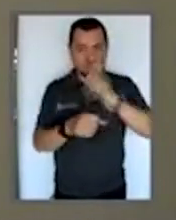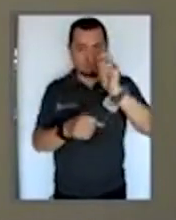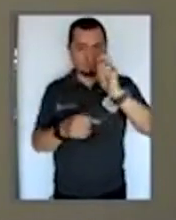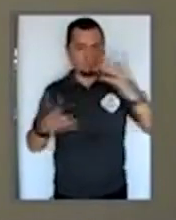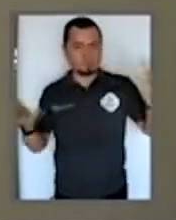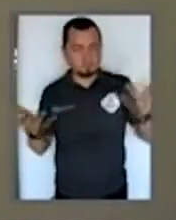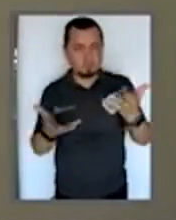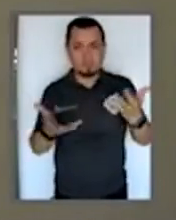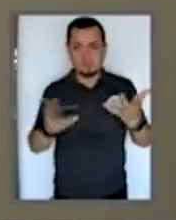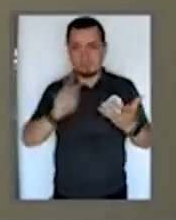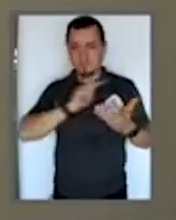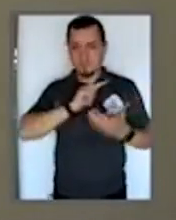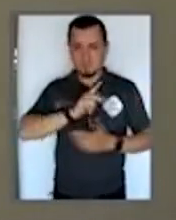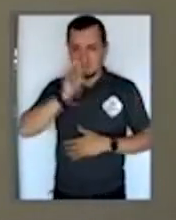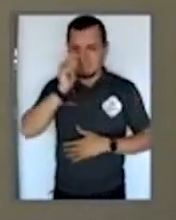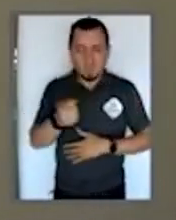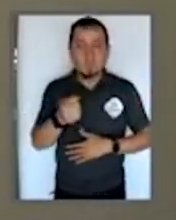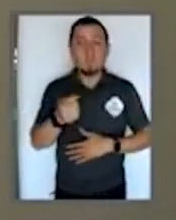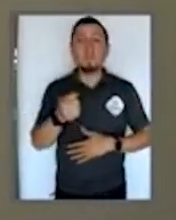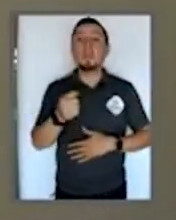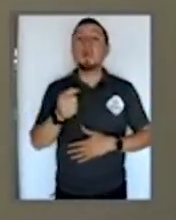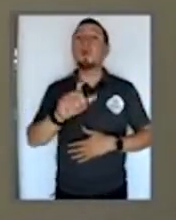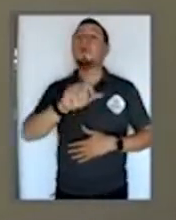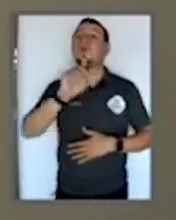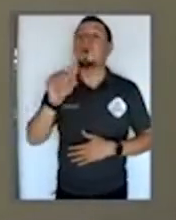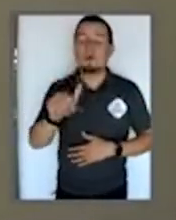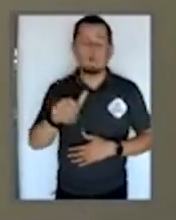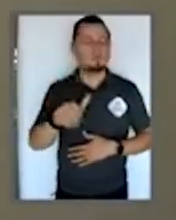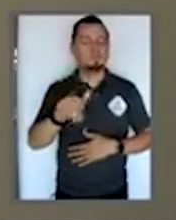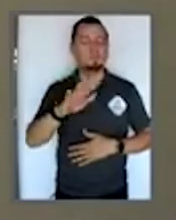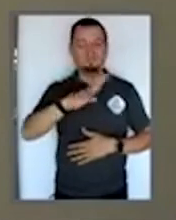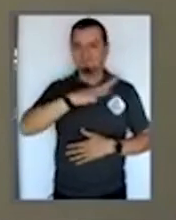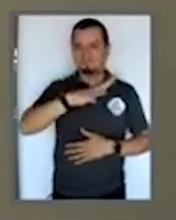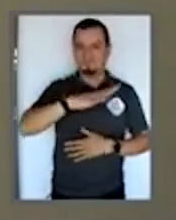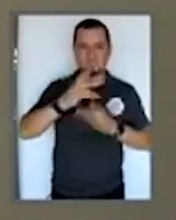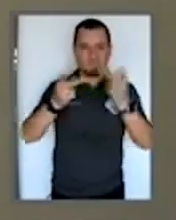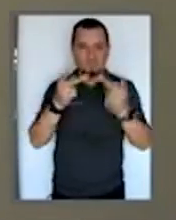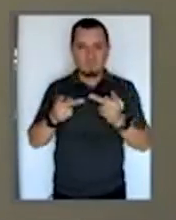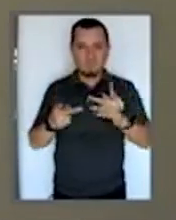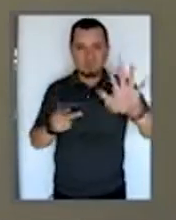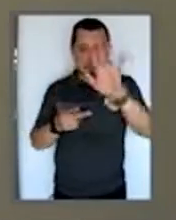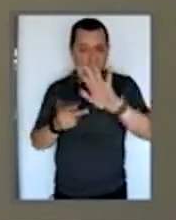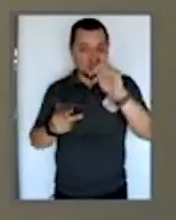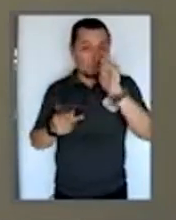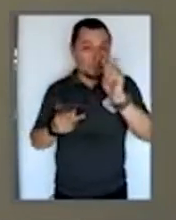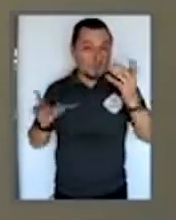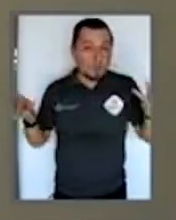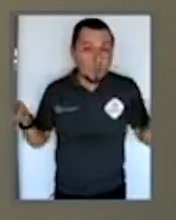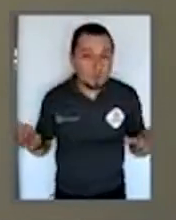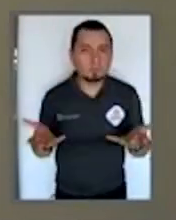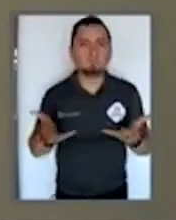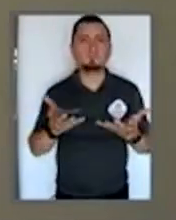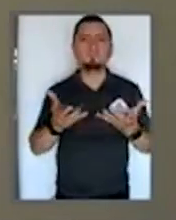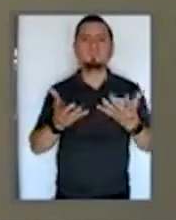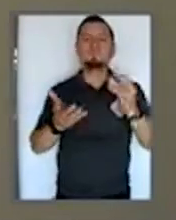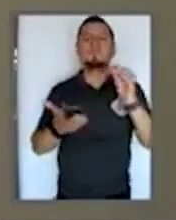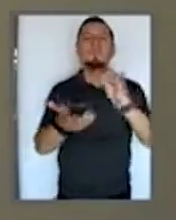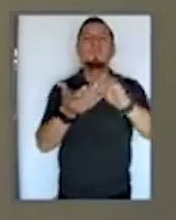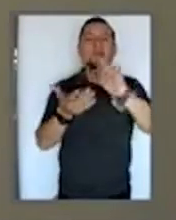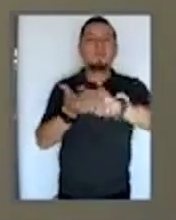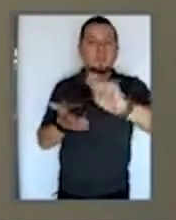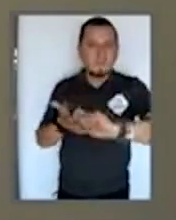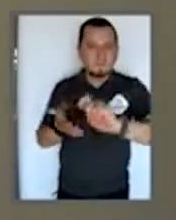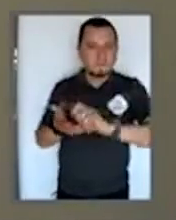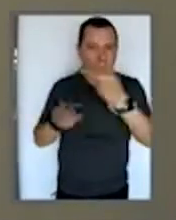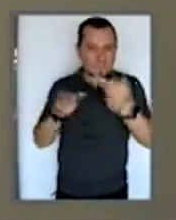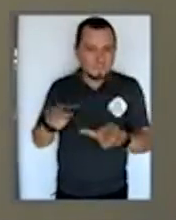cumplimiento de los protocolos y hay una se está desarrollando una plataforma para que incluso esas cartas puedan ser